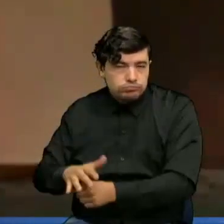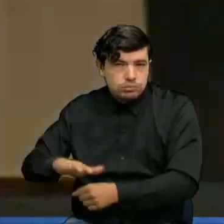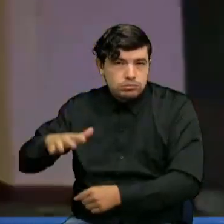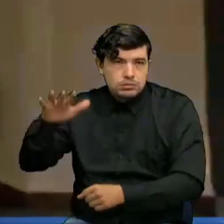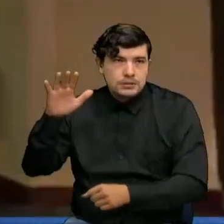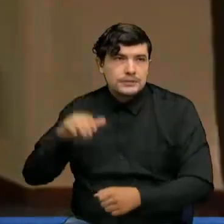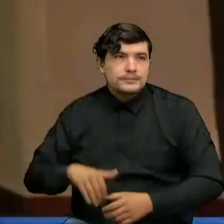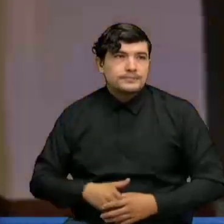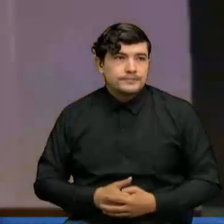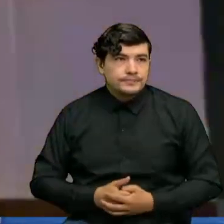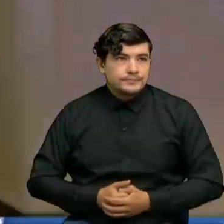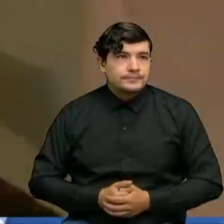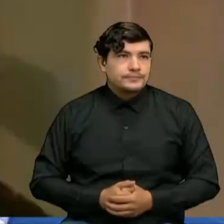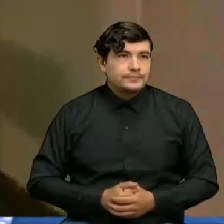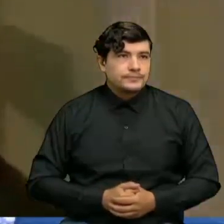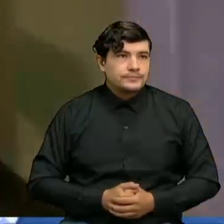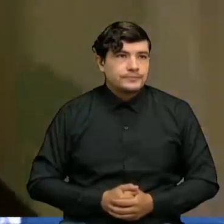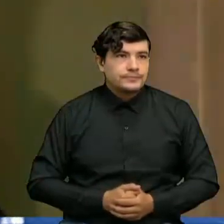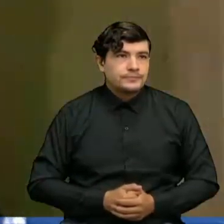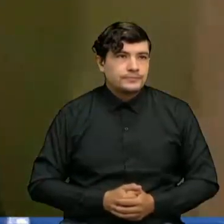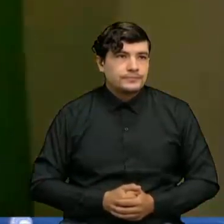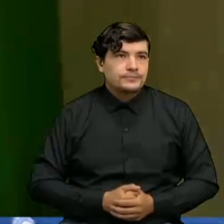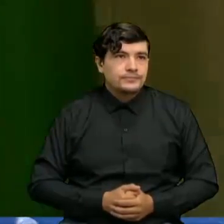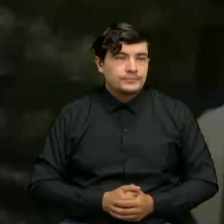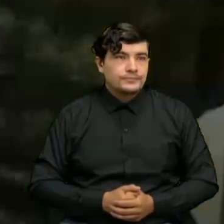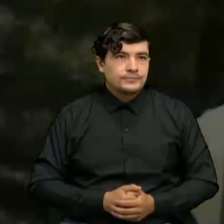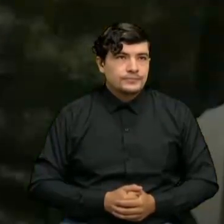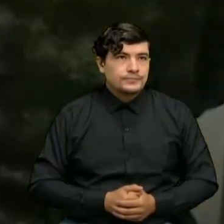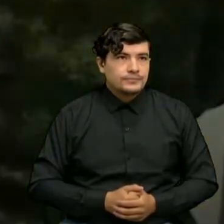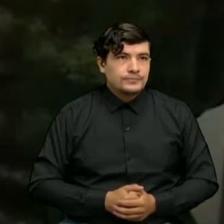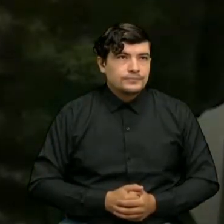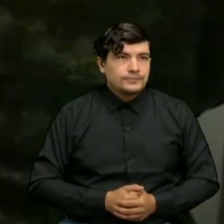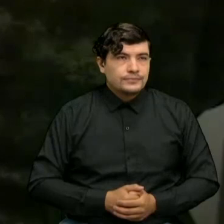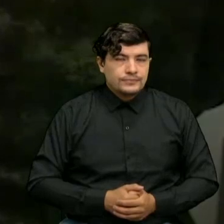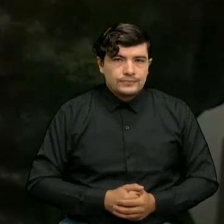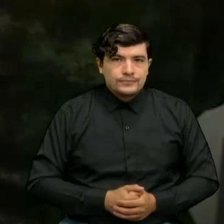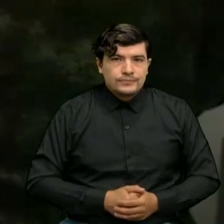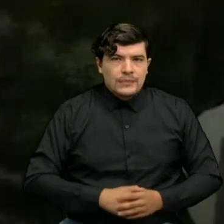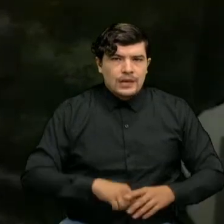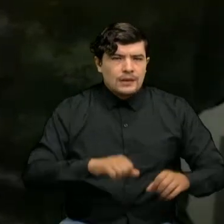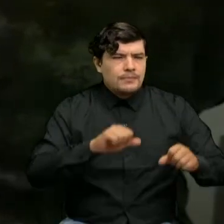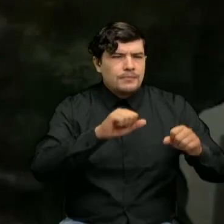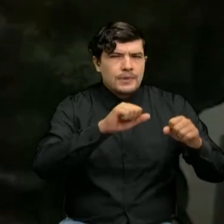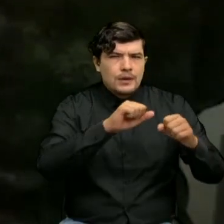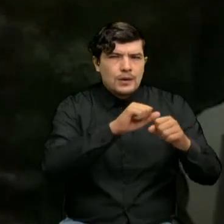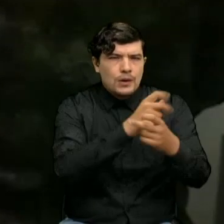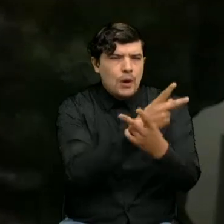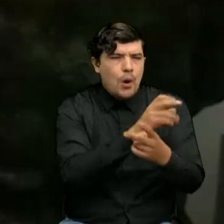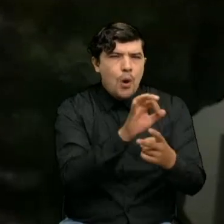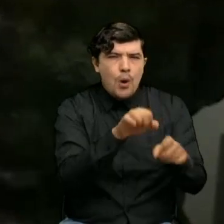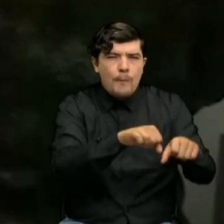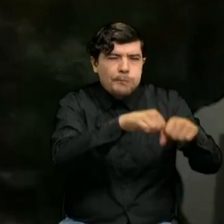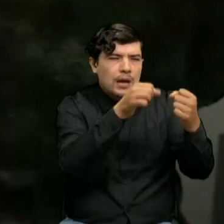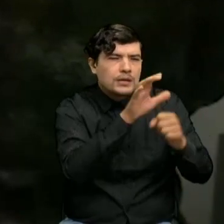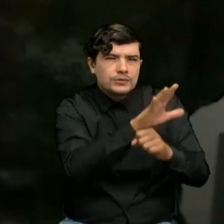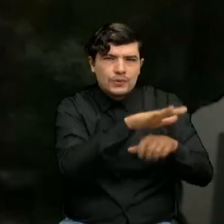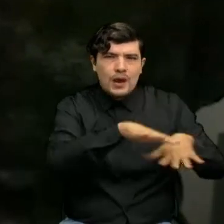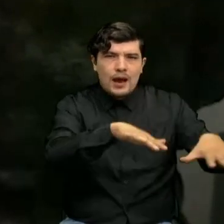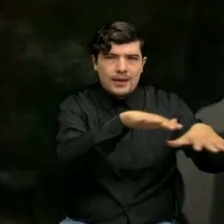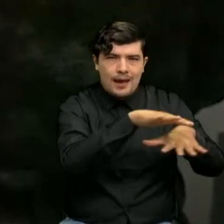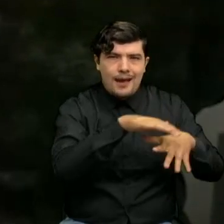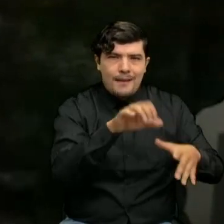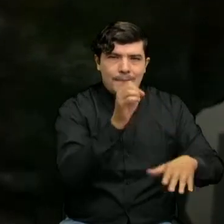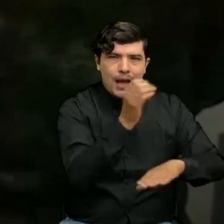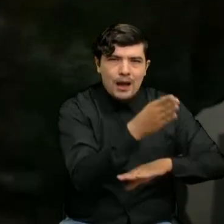altercado. Vandalismo sin ningún tipo de justificación contra el sector bancario, contra un